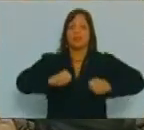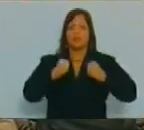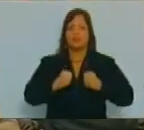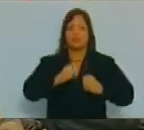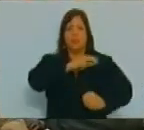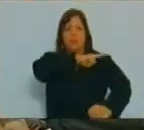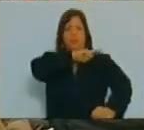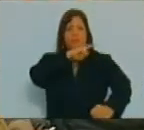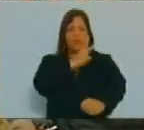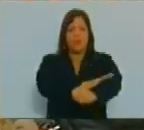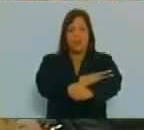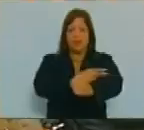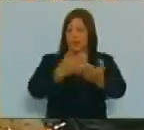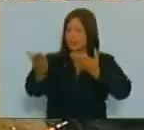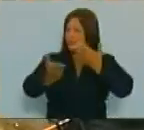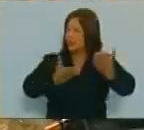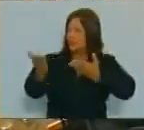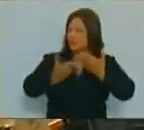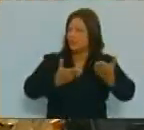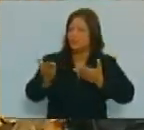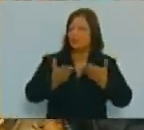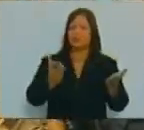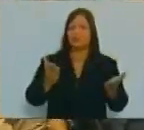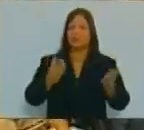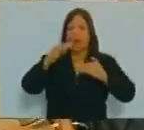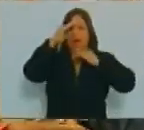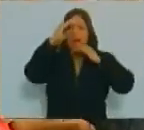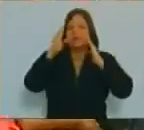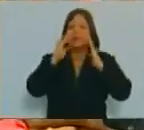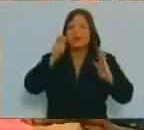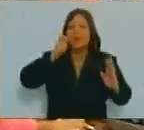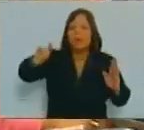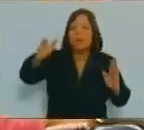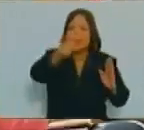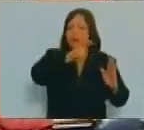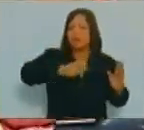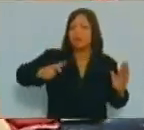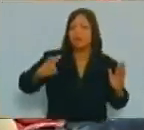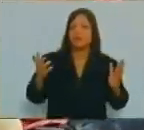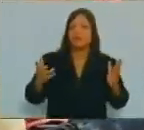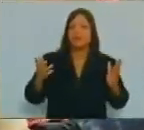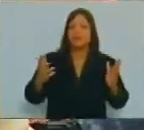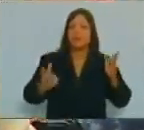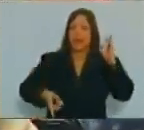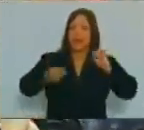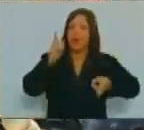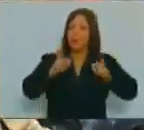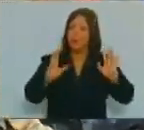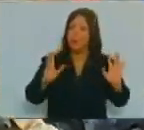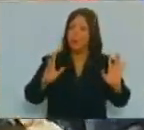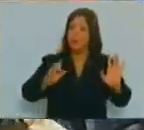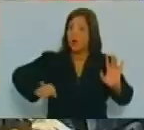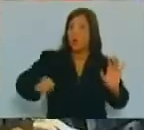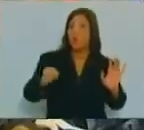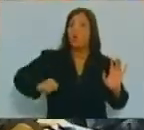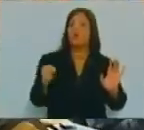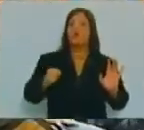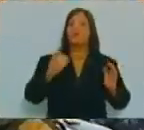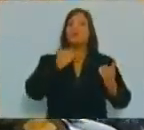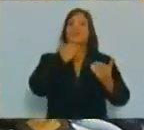con todos los servicios de atención al pueblo que sea un policía de